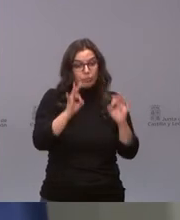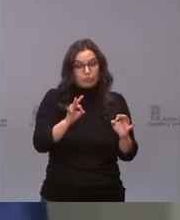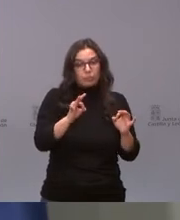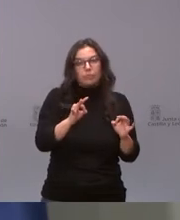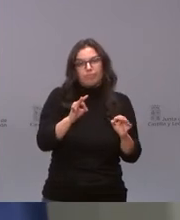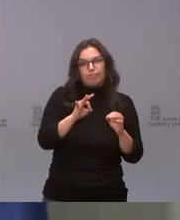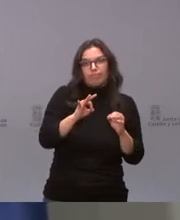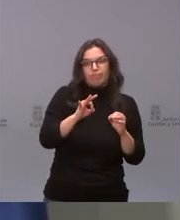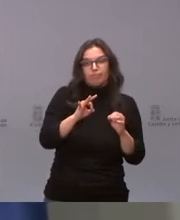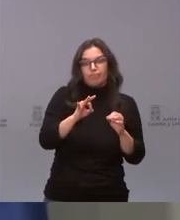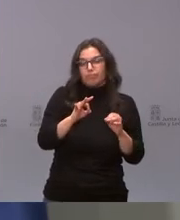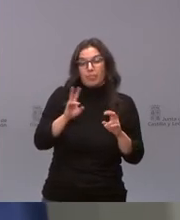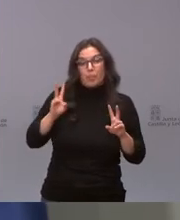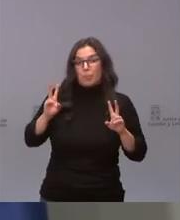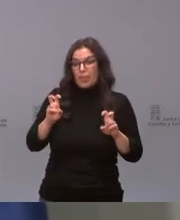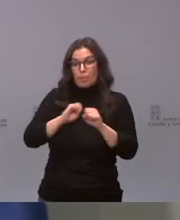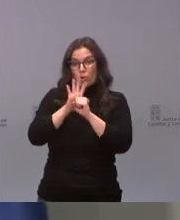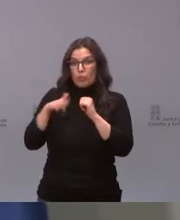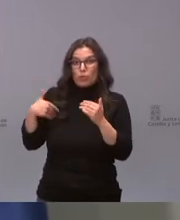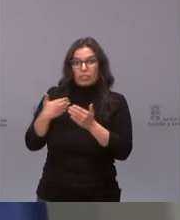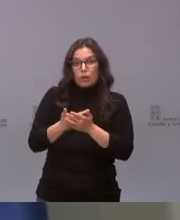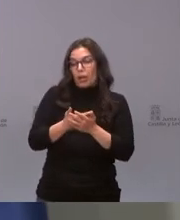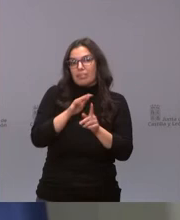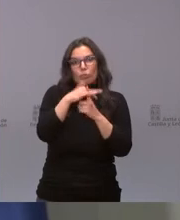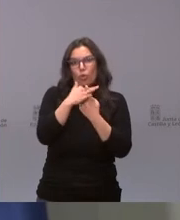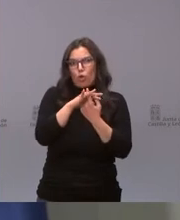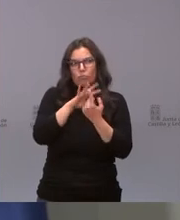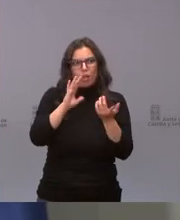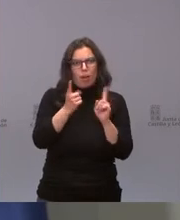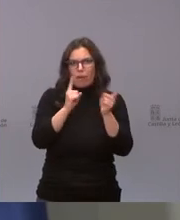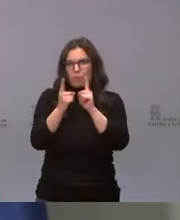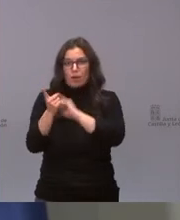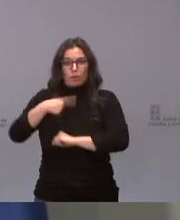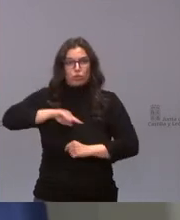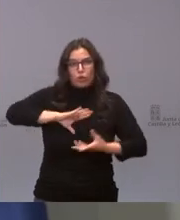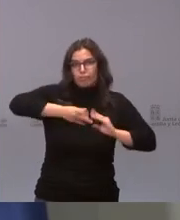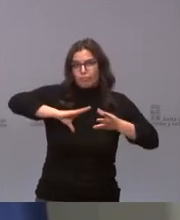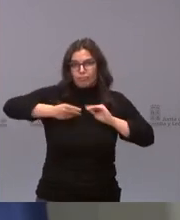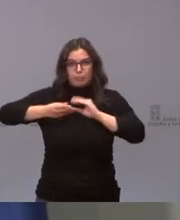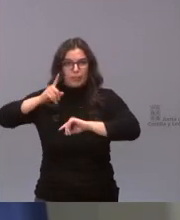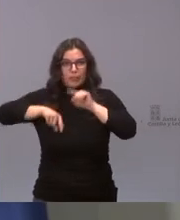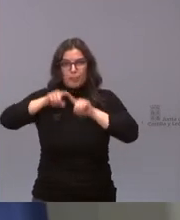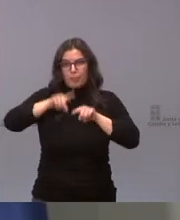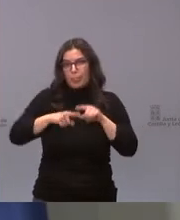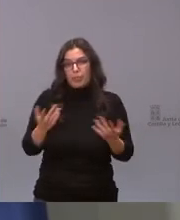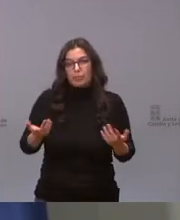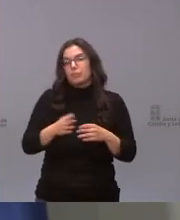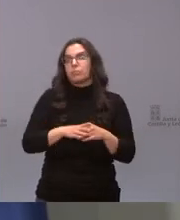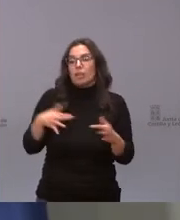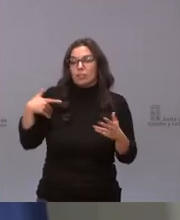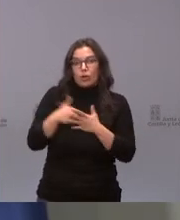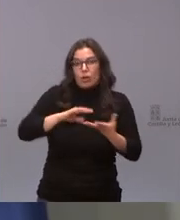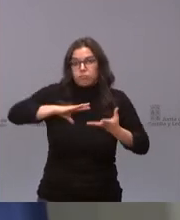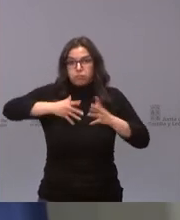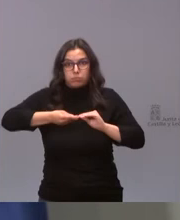como hemos dicho desde el inicio de la pandemia, son cambiantes. Nosotros nos adaptamos a los escenarios, hemos ido adaptándonos